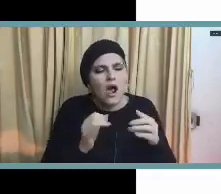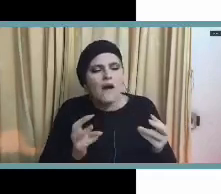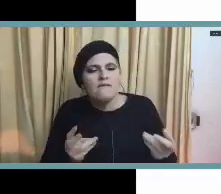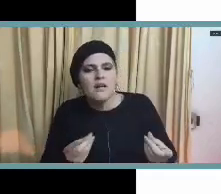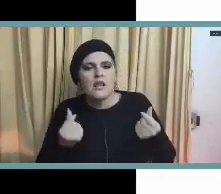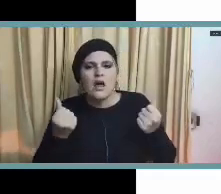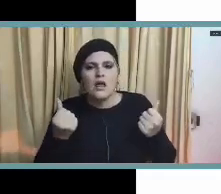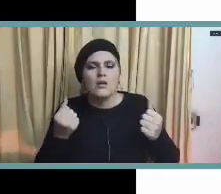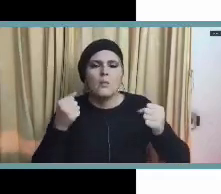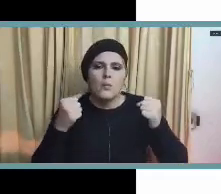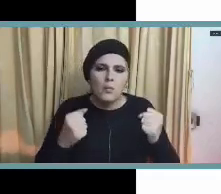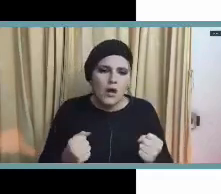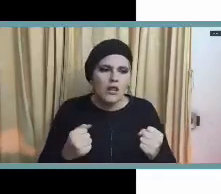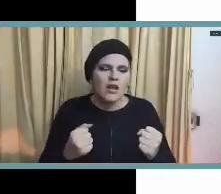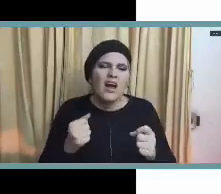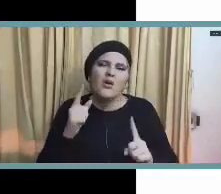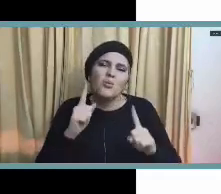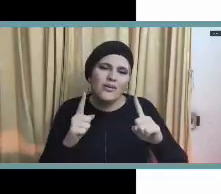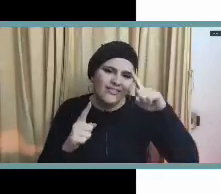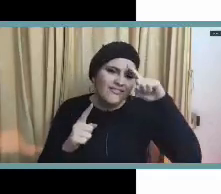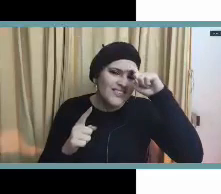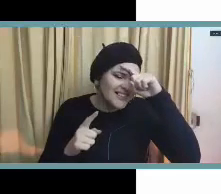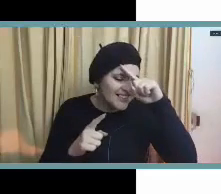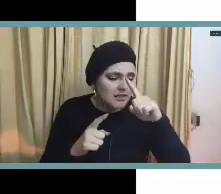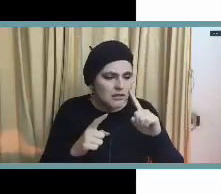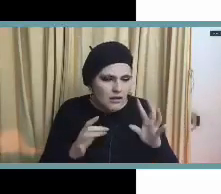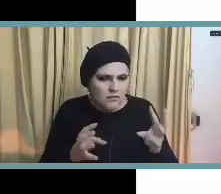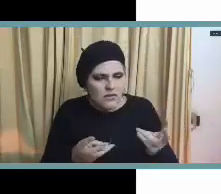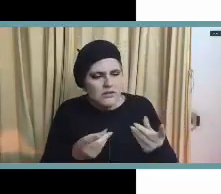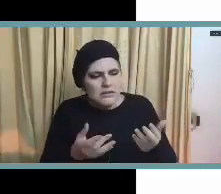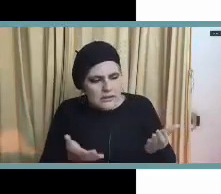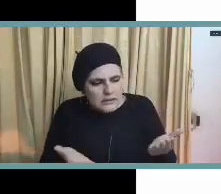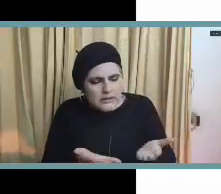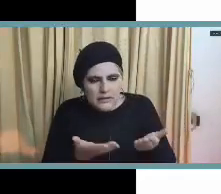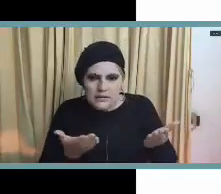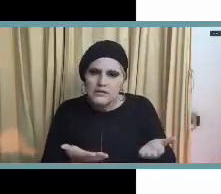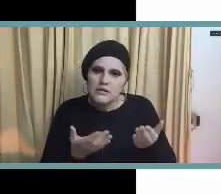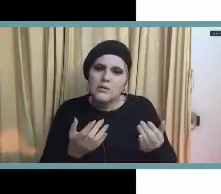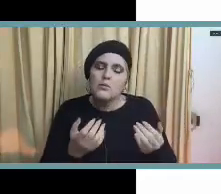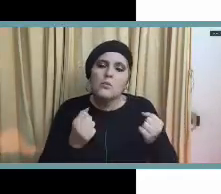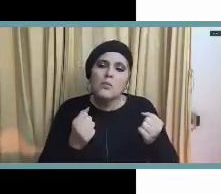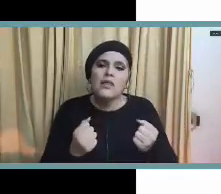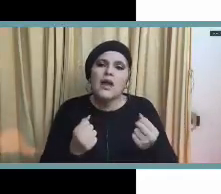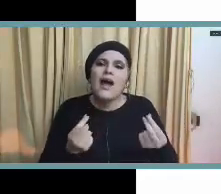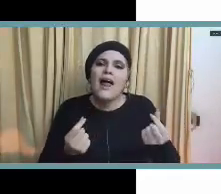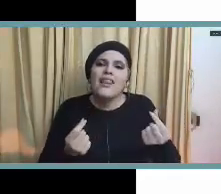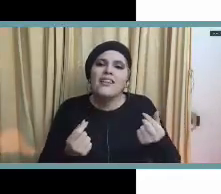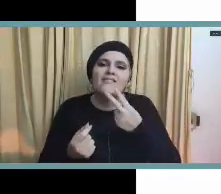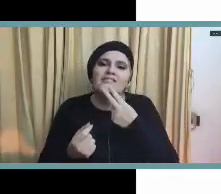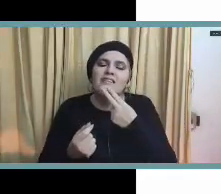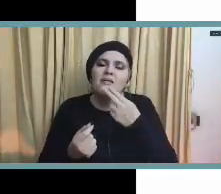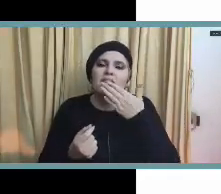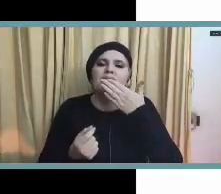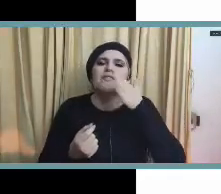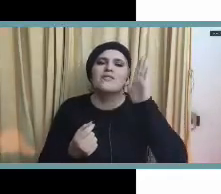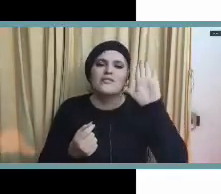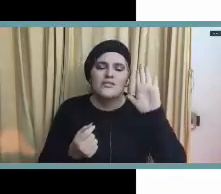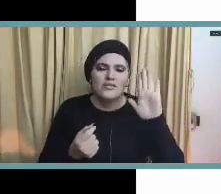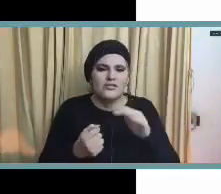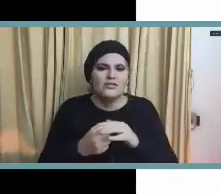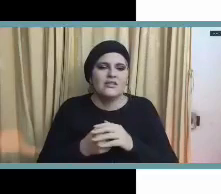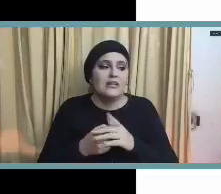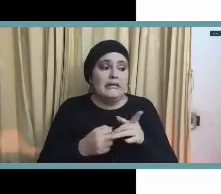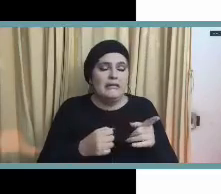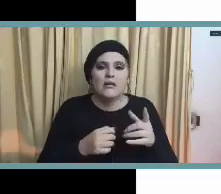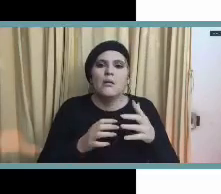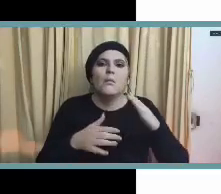pudieran generar dificultades en su calidad de vida y especialmente que pudieran generar ansiedad y estrés,